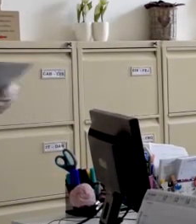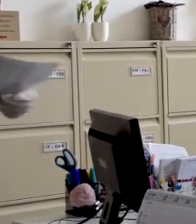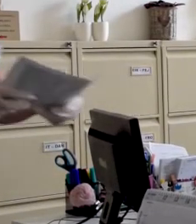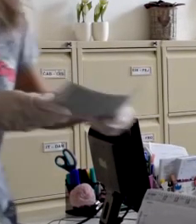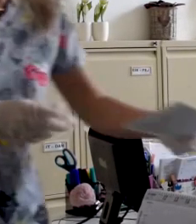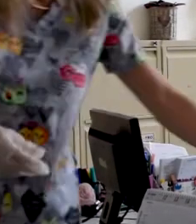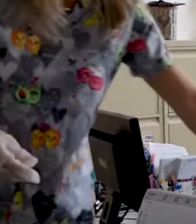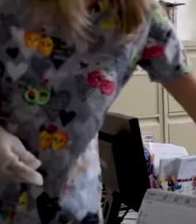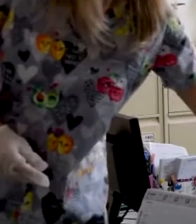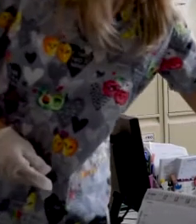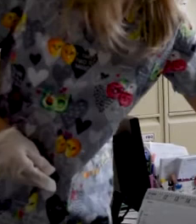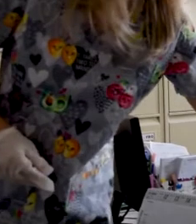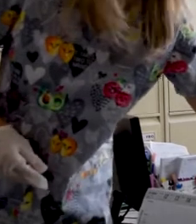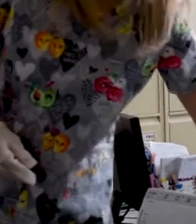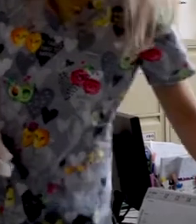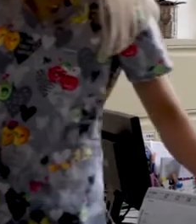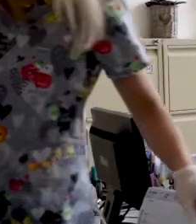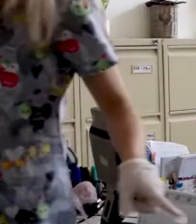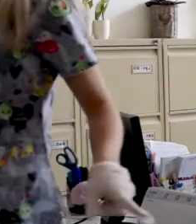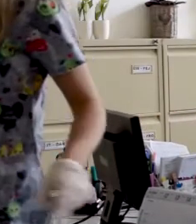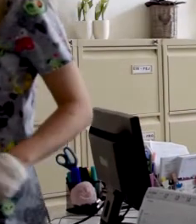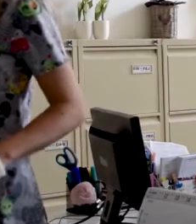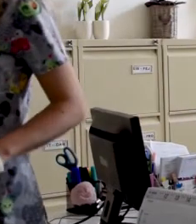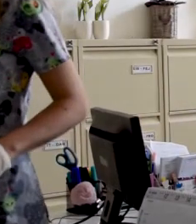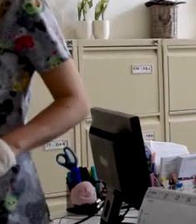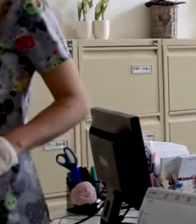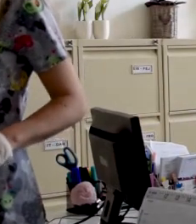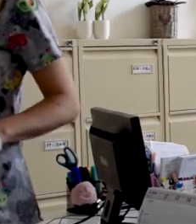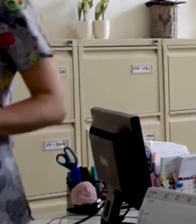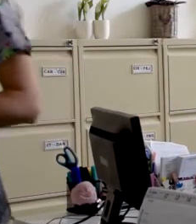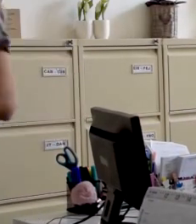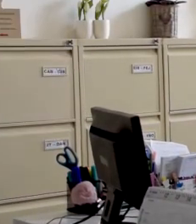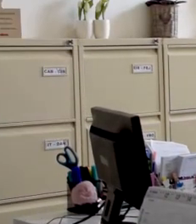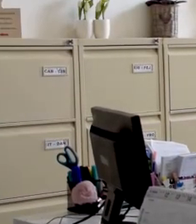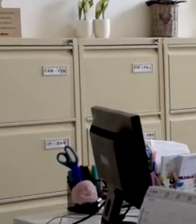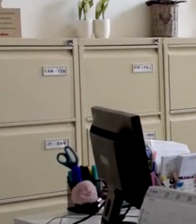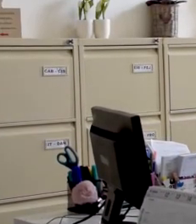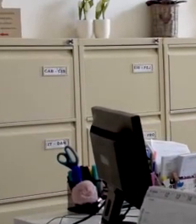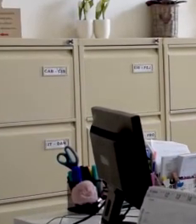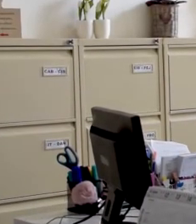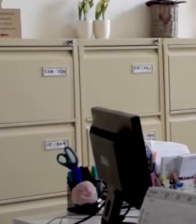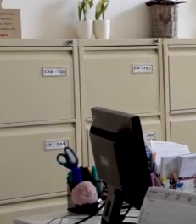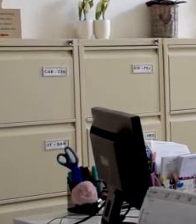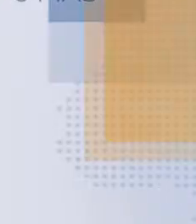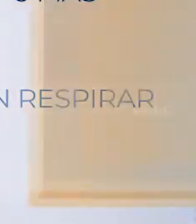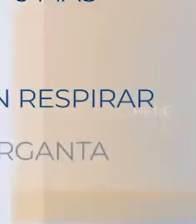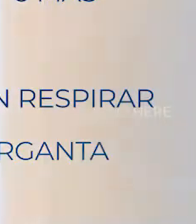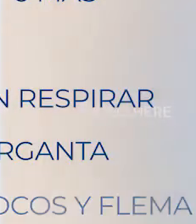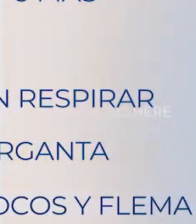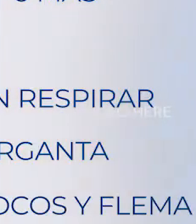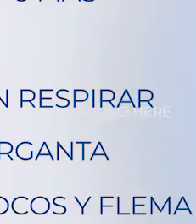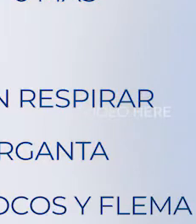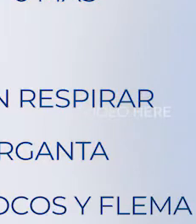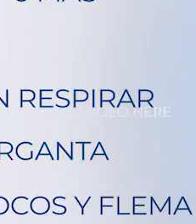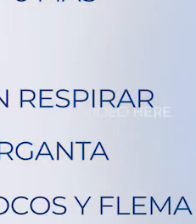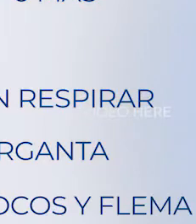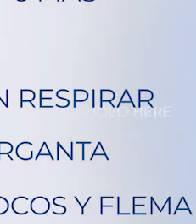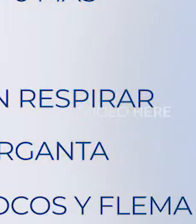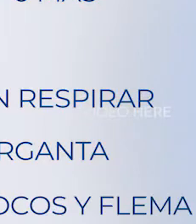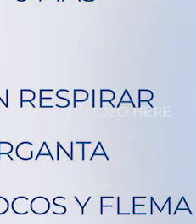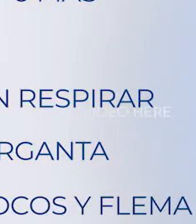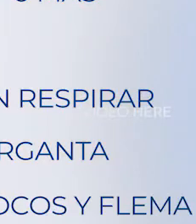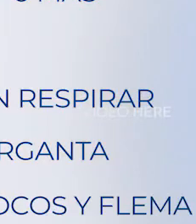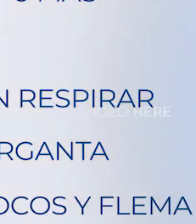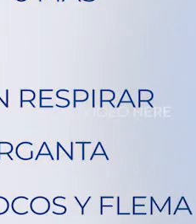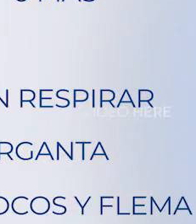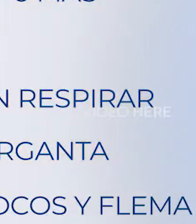obviamente se está esparciendo por todo el mundo y en algunos países parece que está más grave que en otros. ¿Esto es por falta de preparación